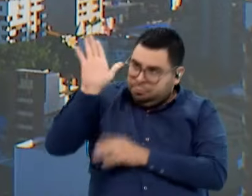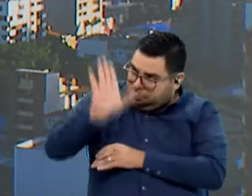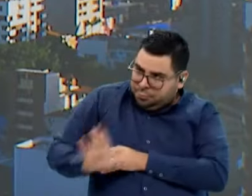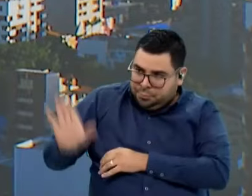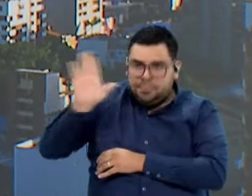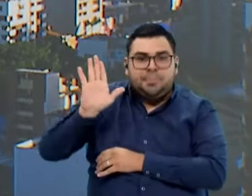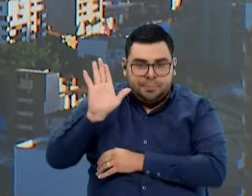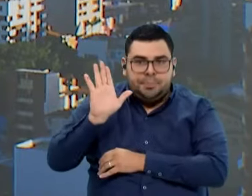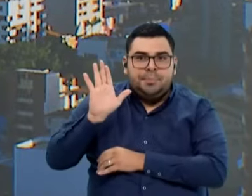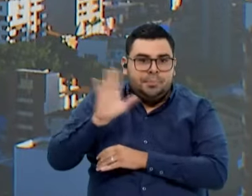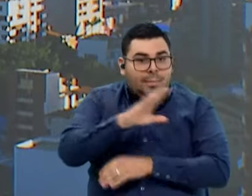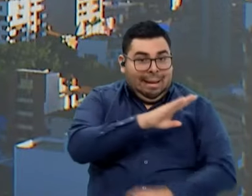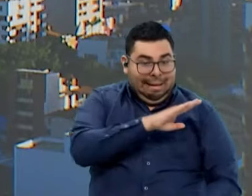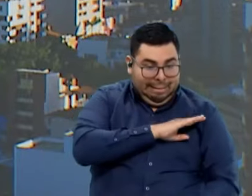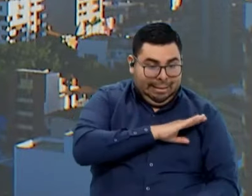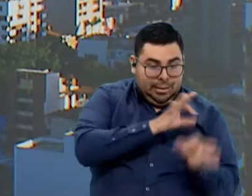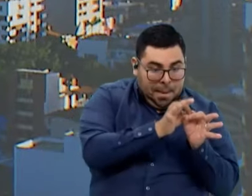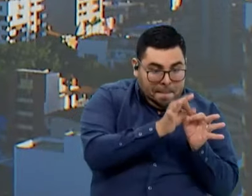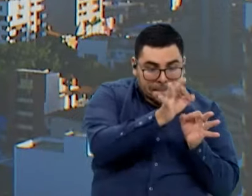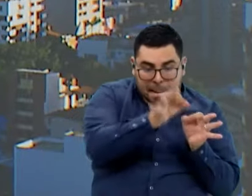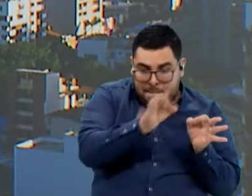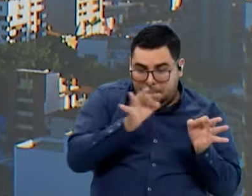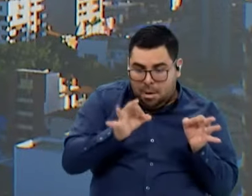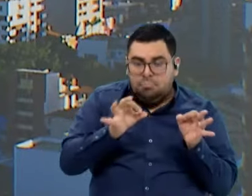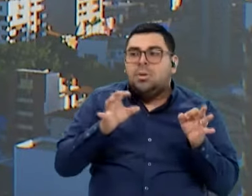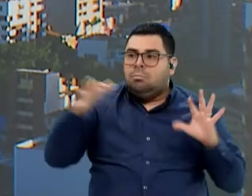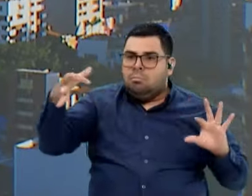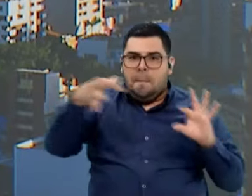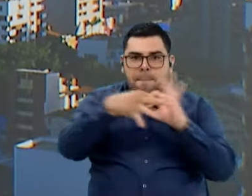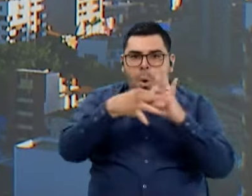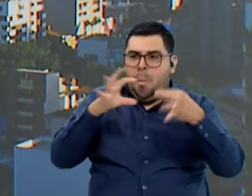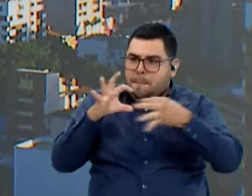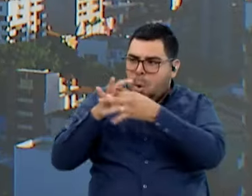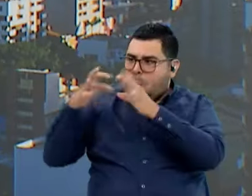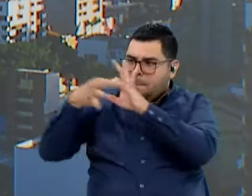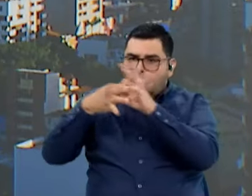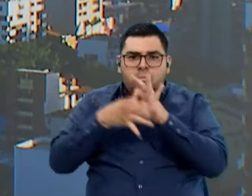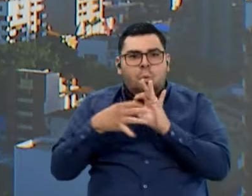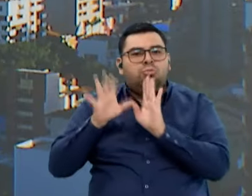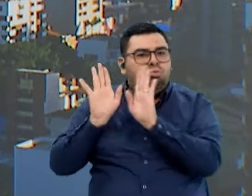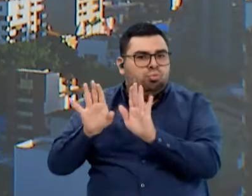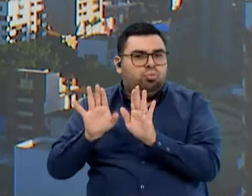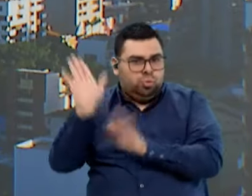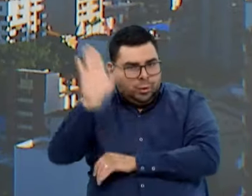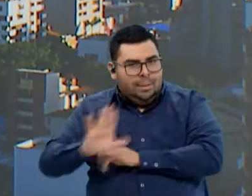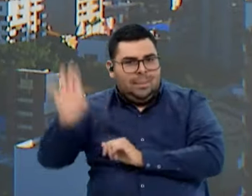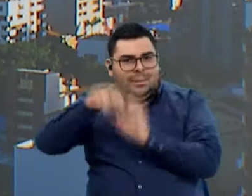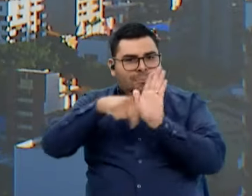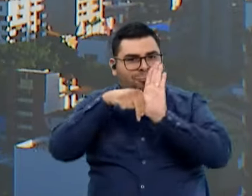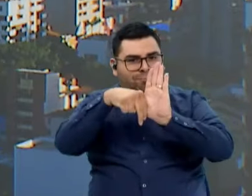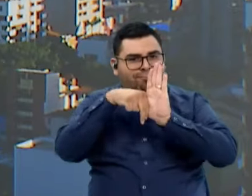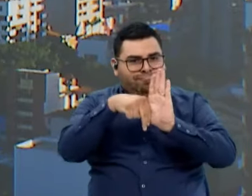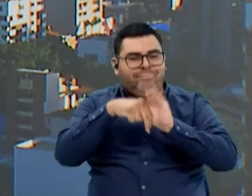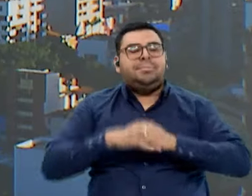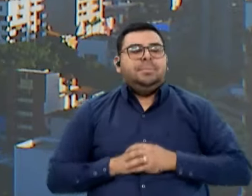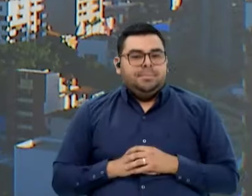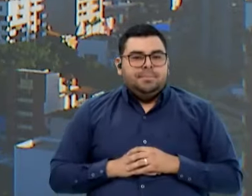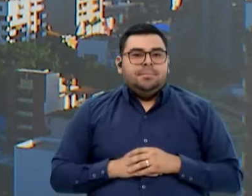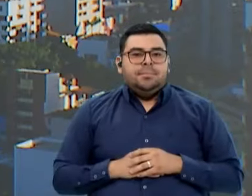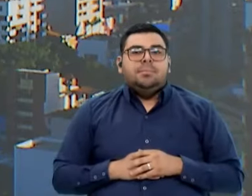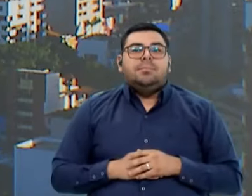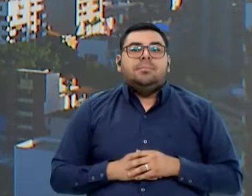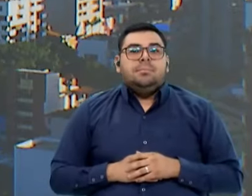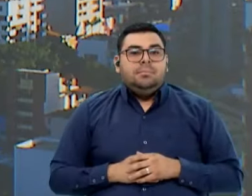Santander. Todos los alcaldes deben enlazarse con su director de gestión del riesgo departamental. Y después, obviamente, cuando